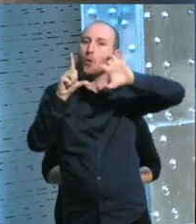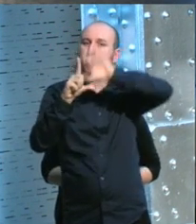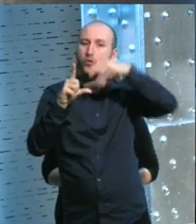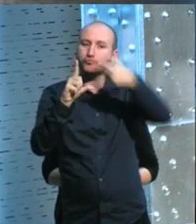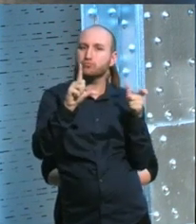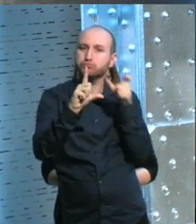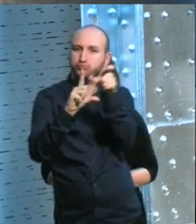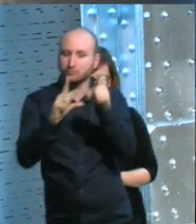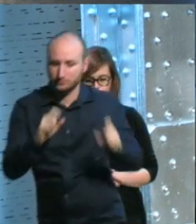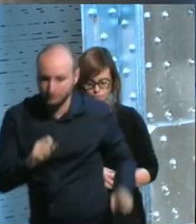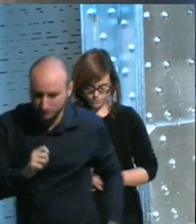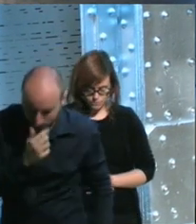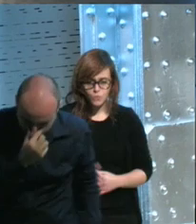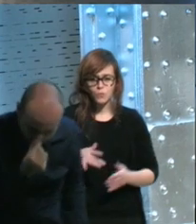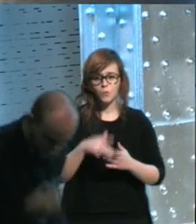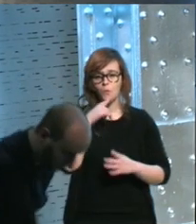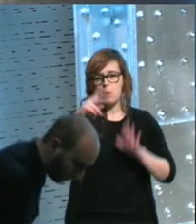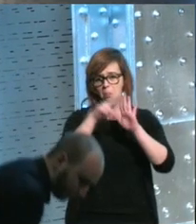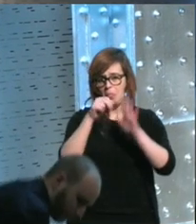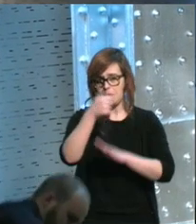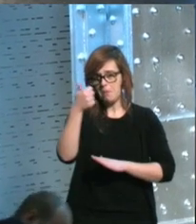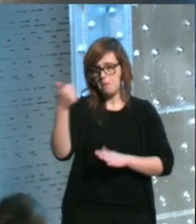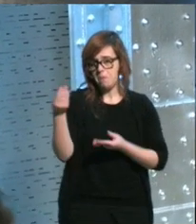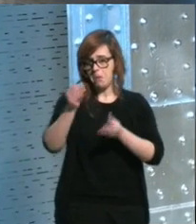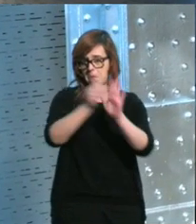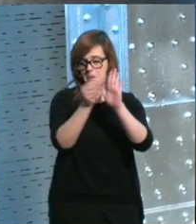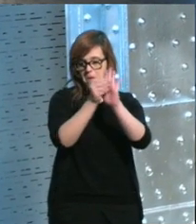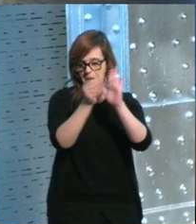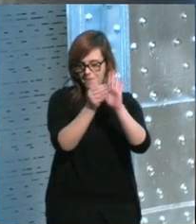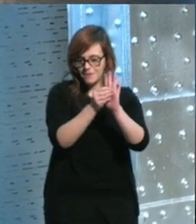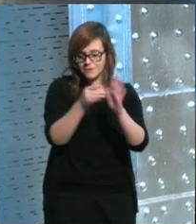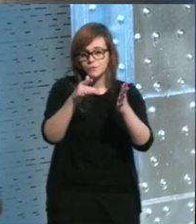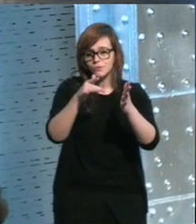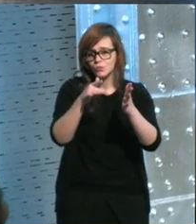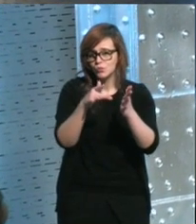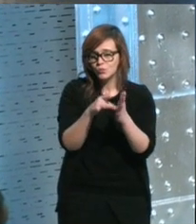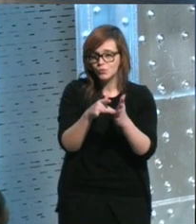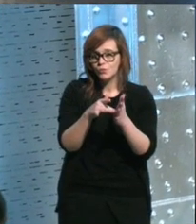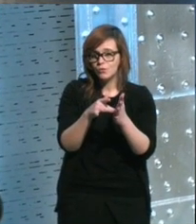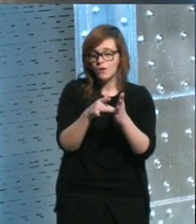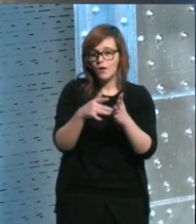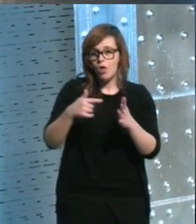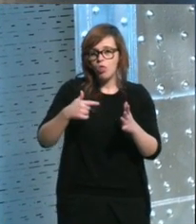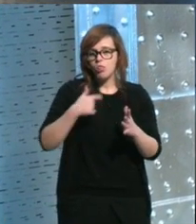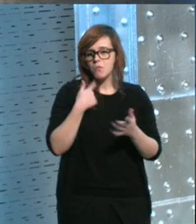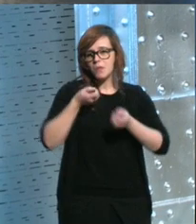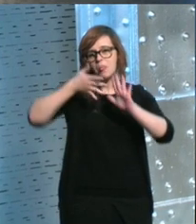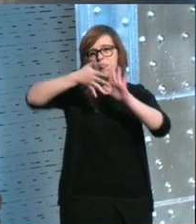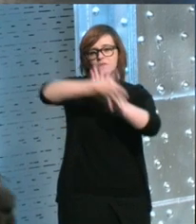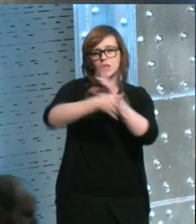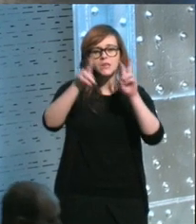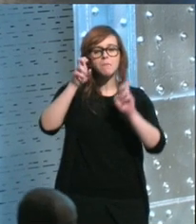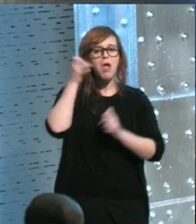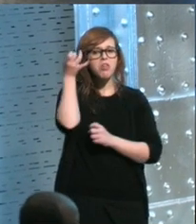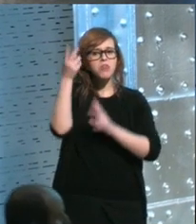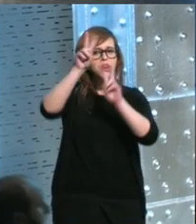Fundación. Tengo más, voy a agregar más. Y entonces compuse mi definición de la